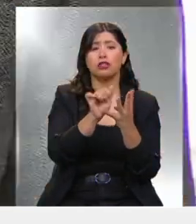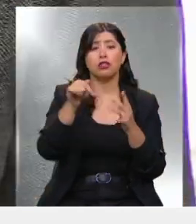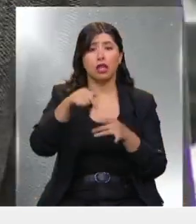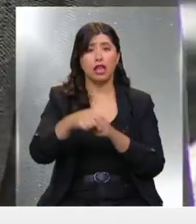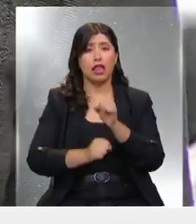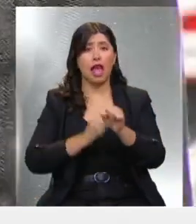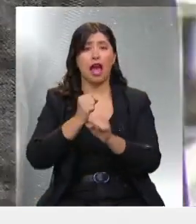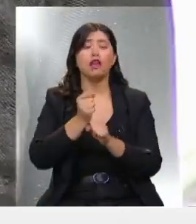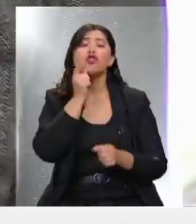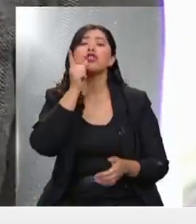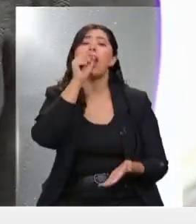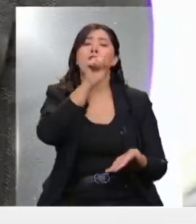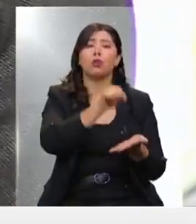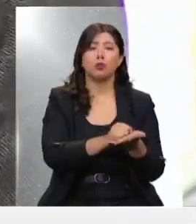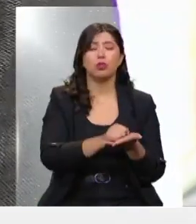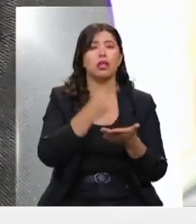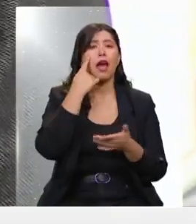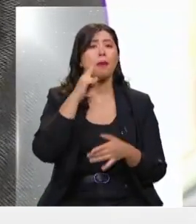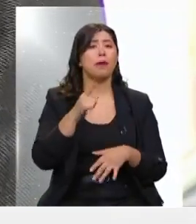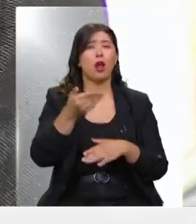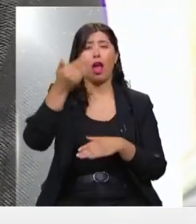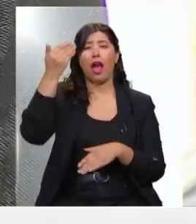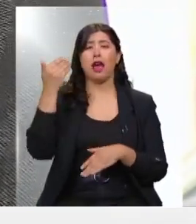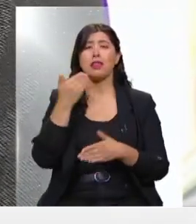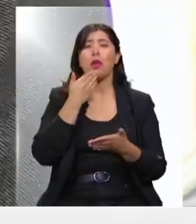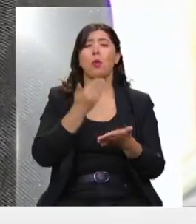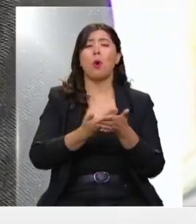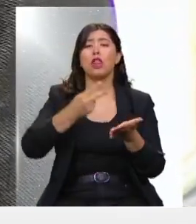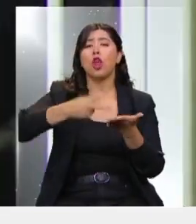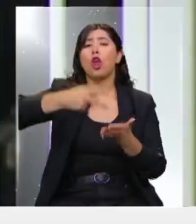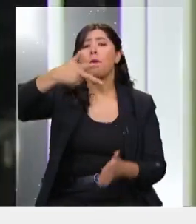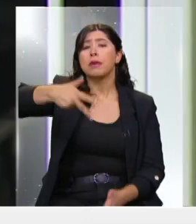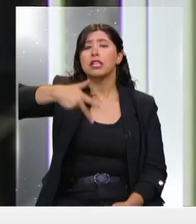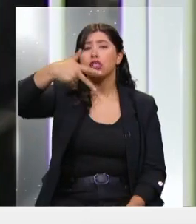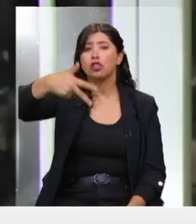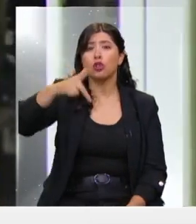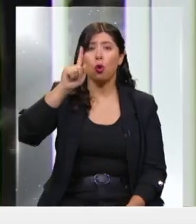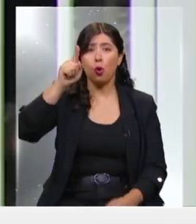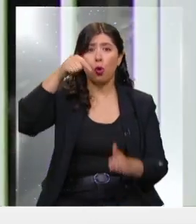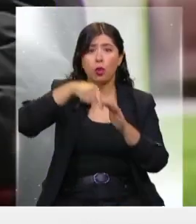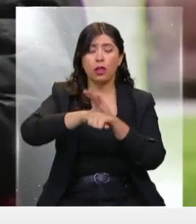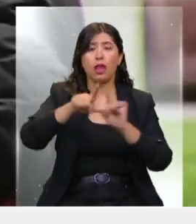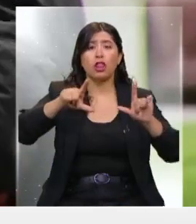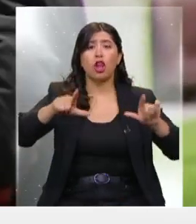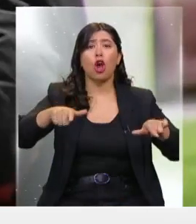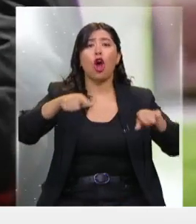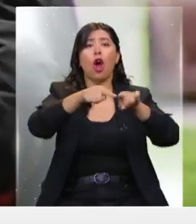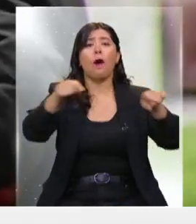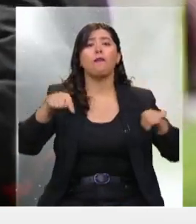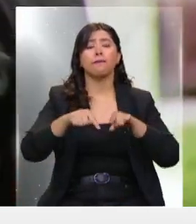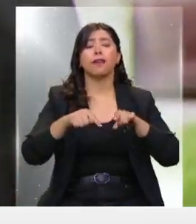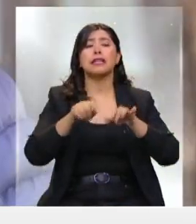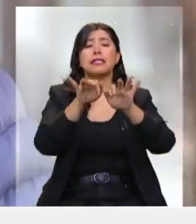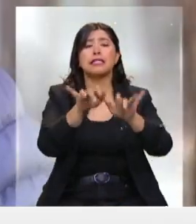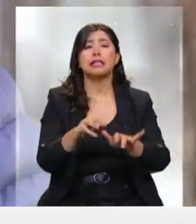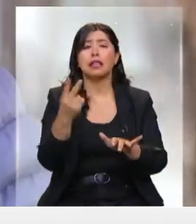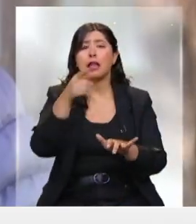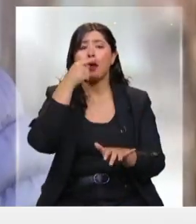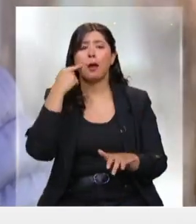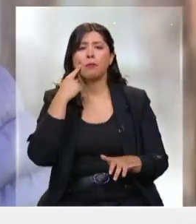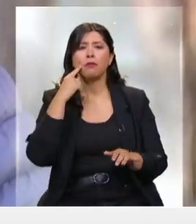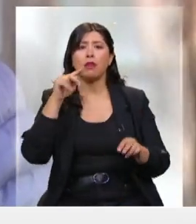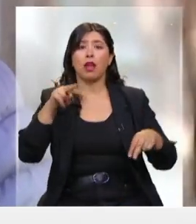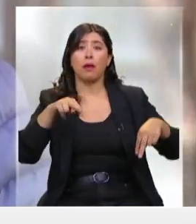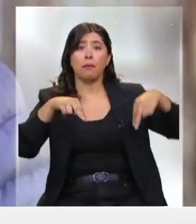año, pero los delitos datan de 2018, uno de ellos incluso al interior de la oficina de Javier Jaramillo. Se para y